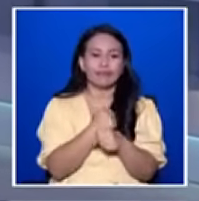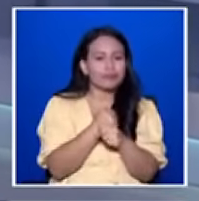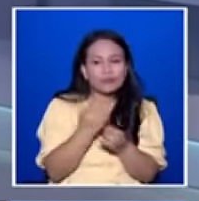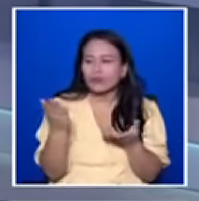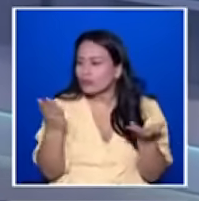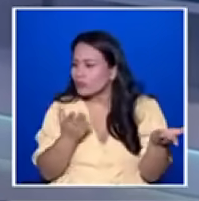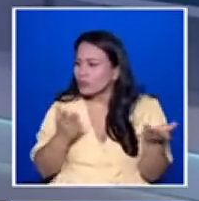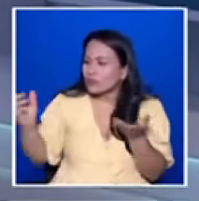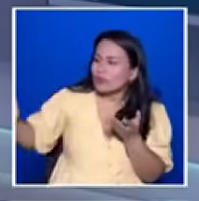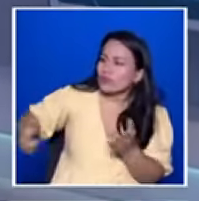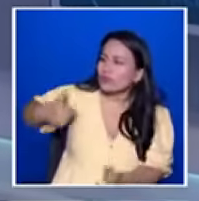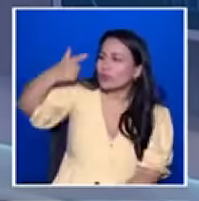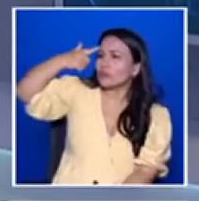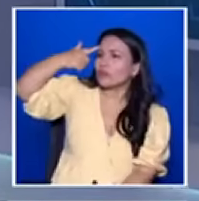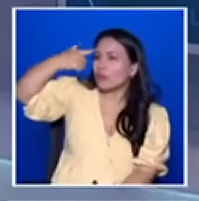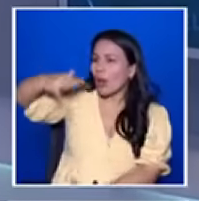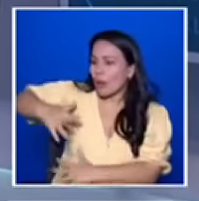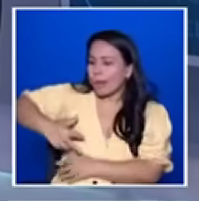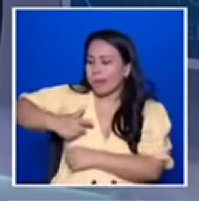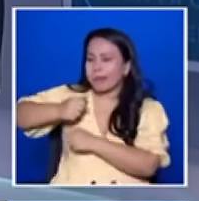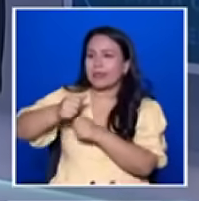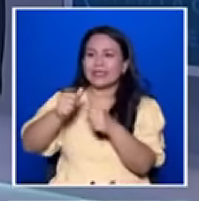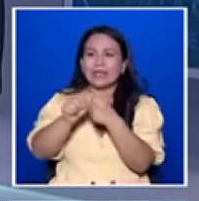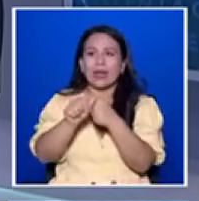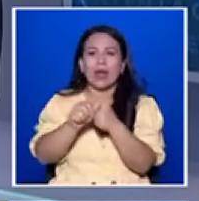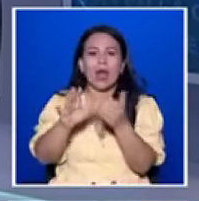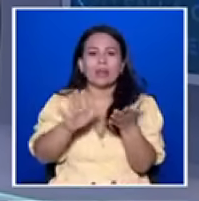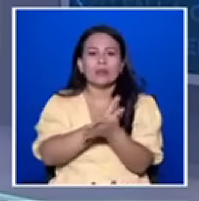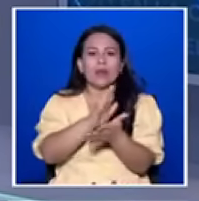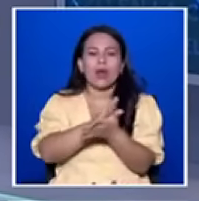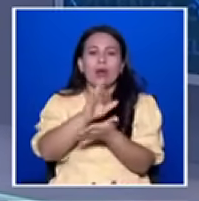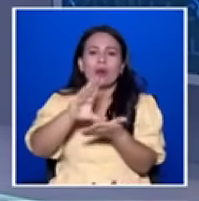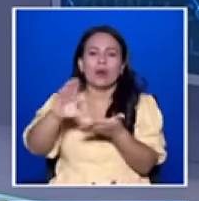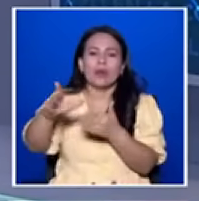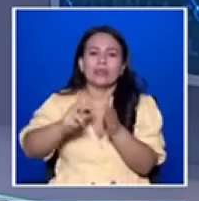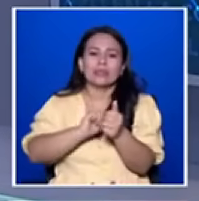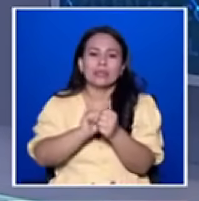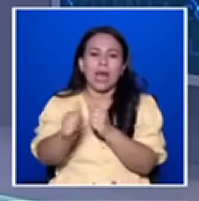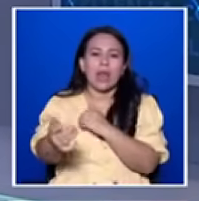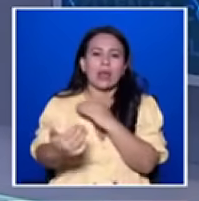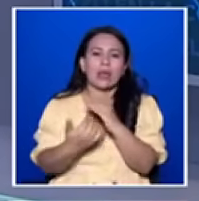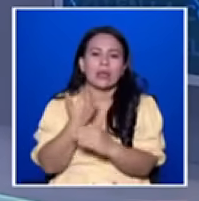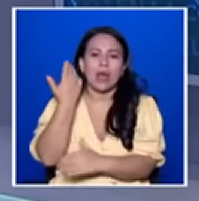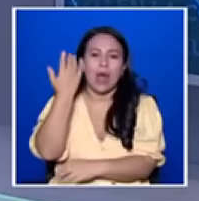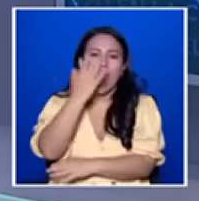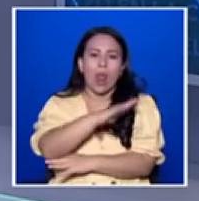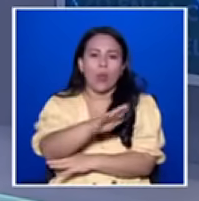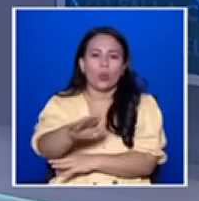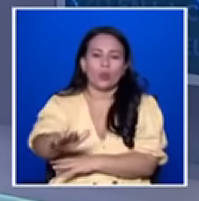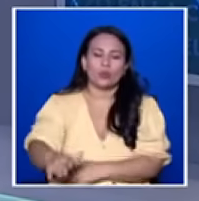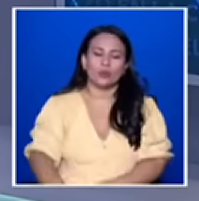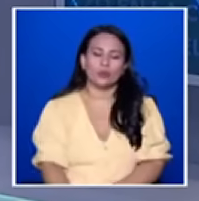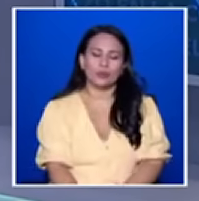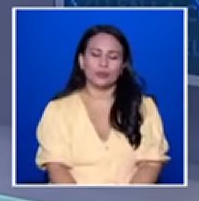trabajos en la calle. Los robos se han registrado cerca a planteles educativos en la salida e ingreso de estudiantes.